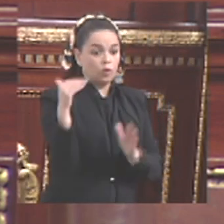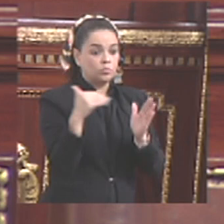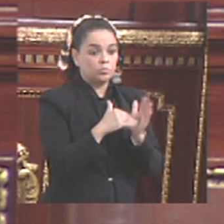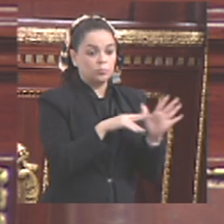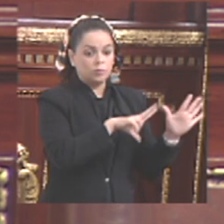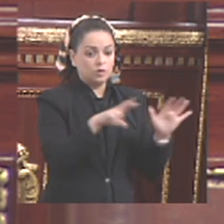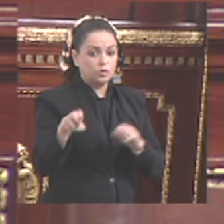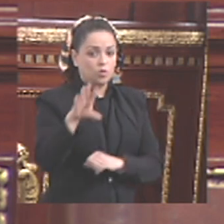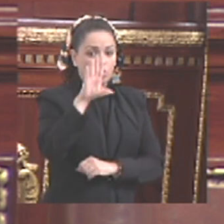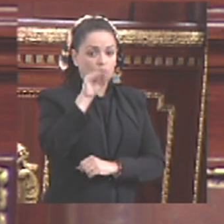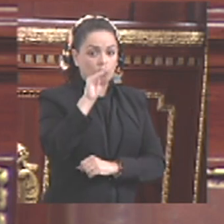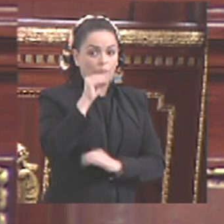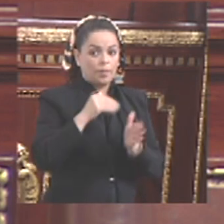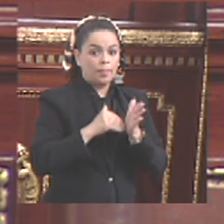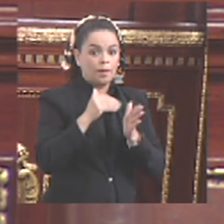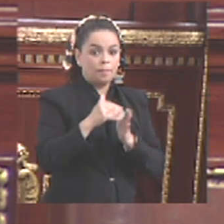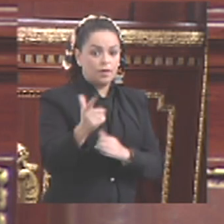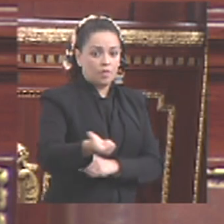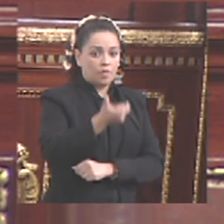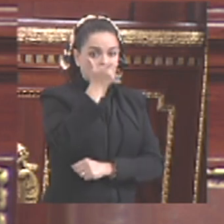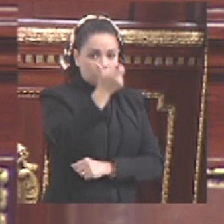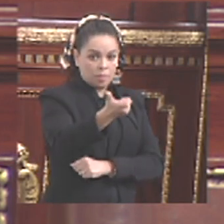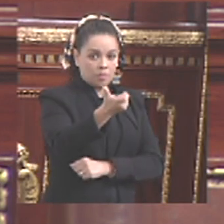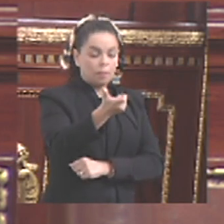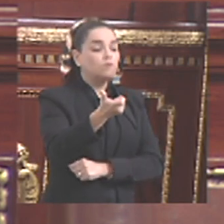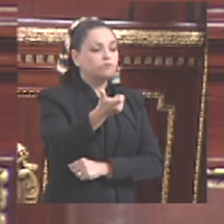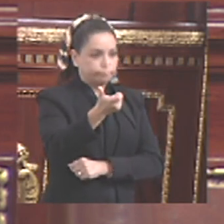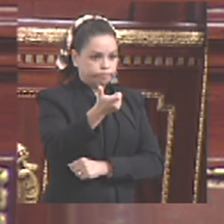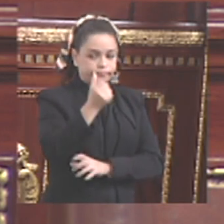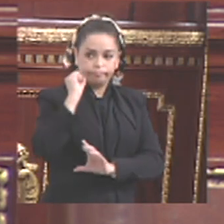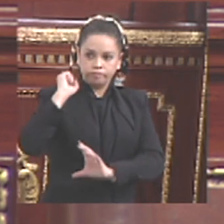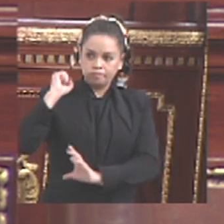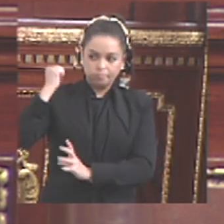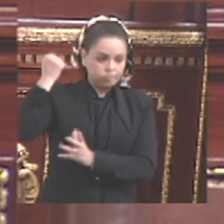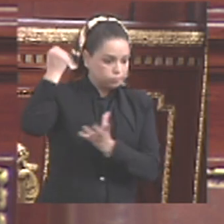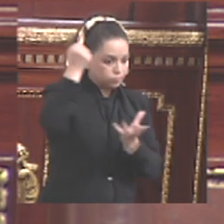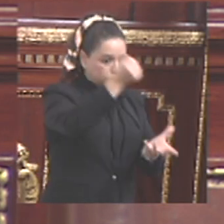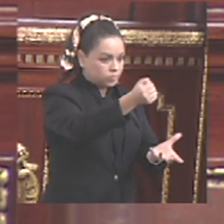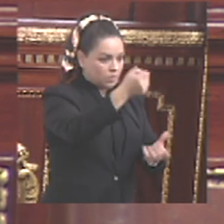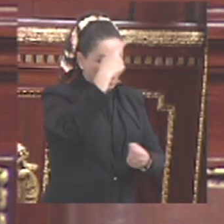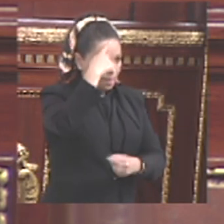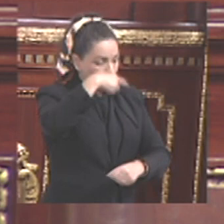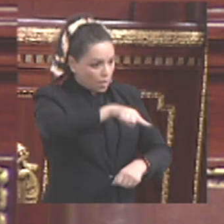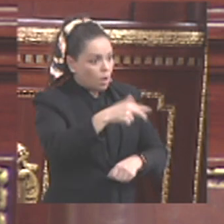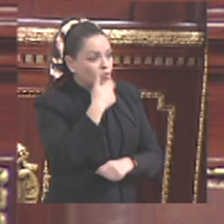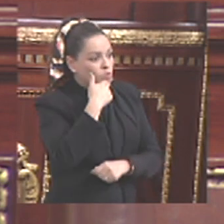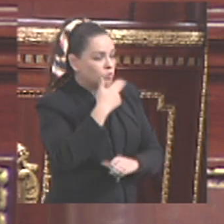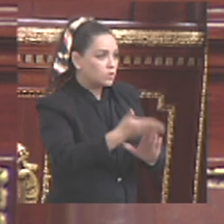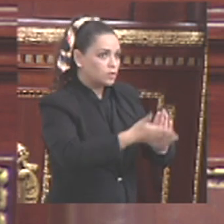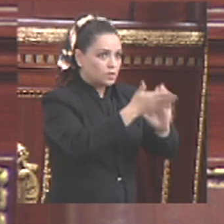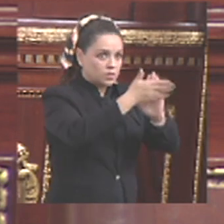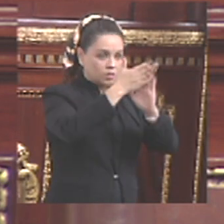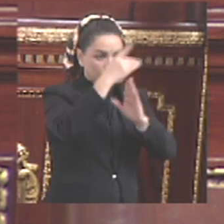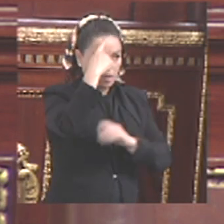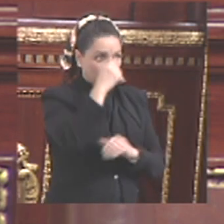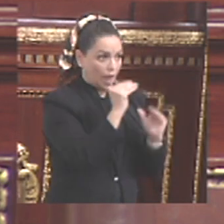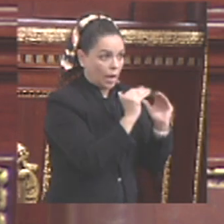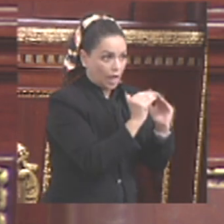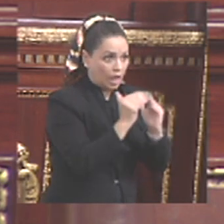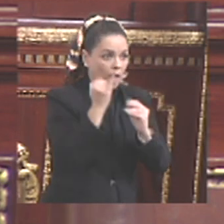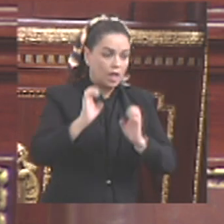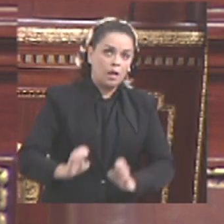8,890 millones de pesos invertidos en infraestructura urbana, vivienda unifamiliar y multifamiliar.